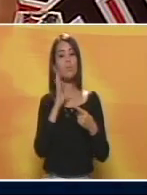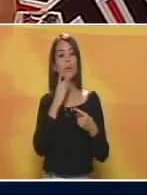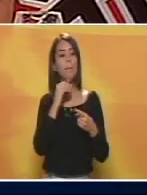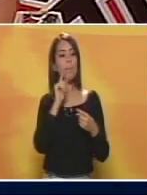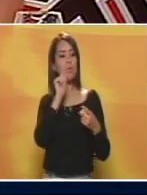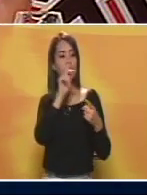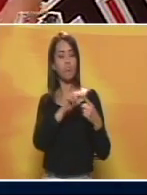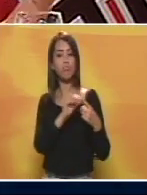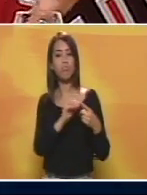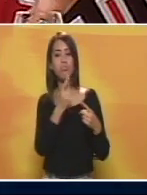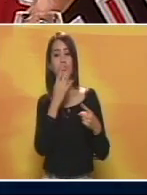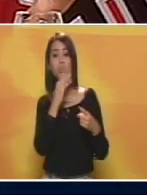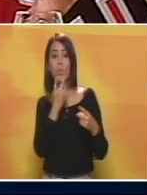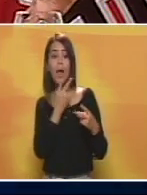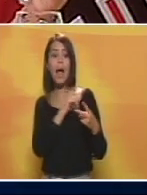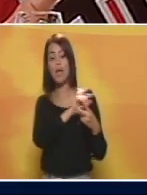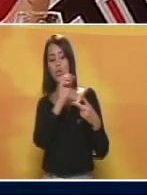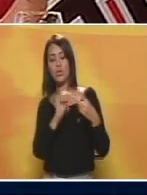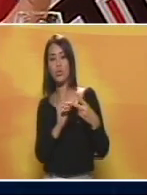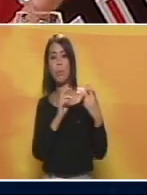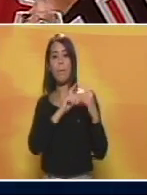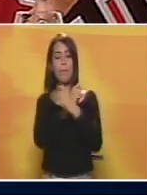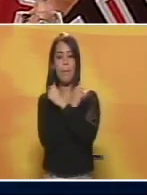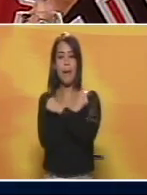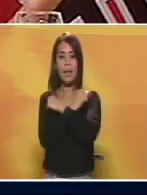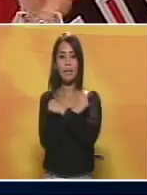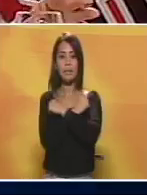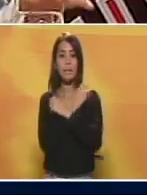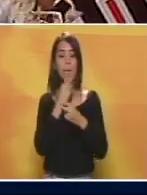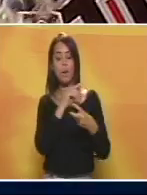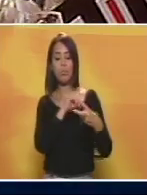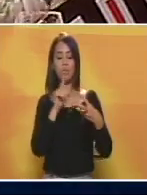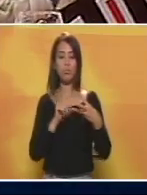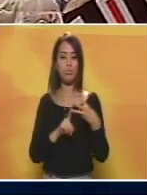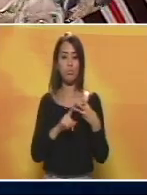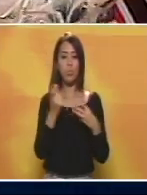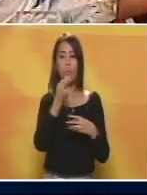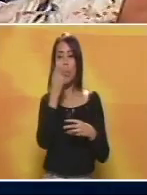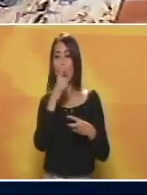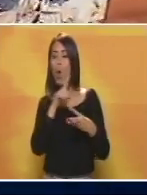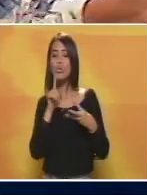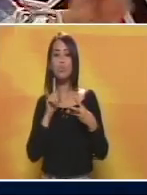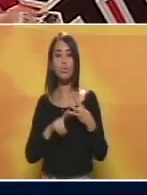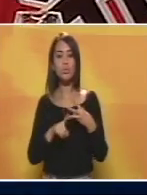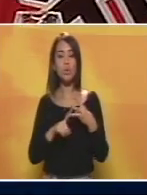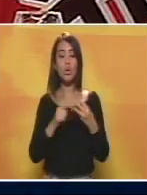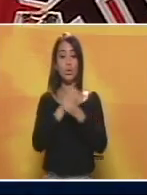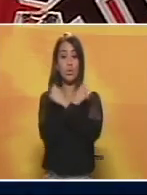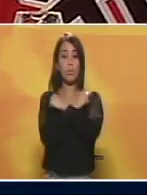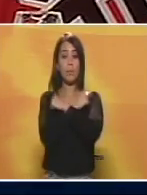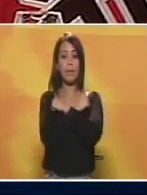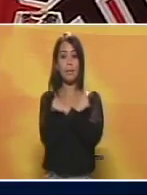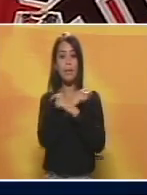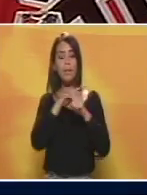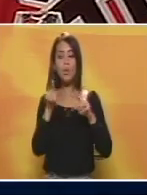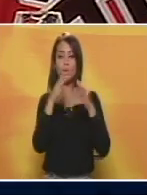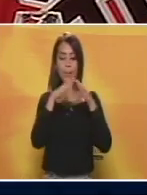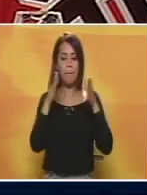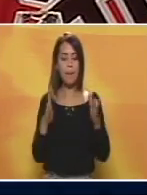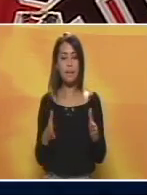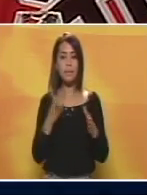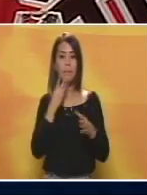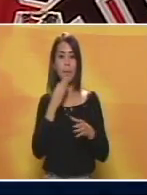está, se acude al suplente, si el suplente de la mesa no está, se buscan los suplentes de las mesas contiguas, si no